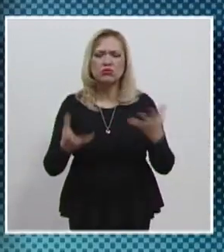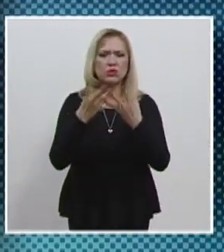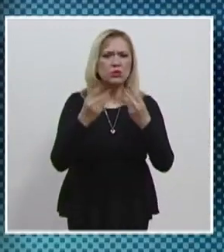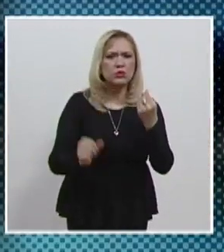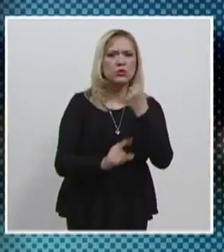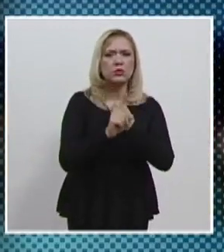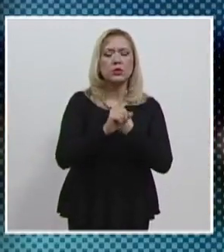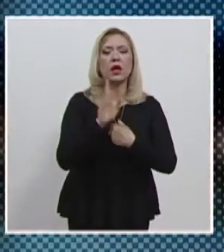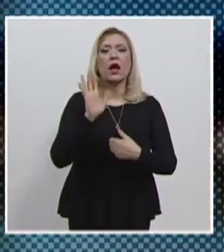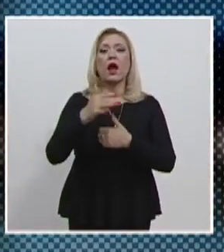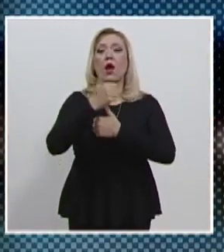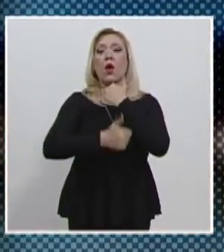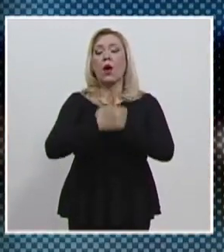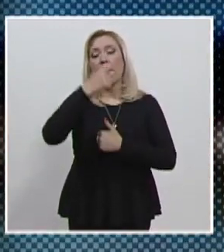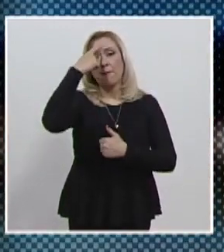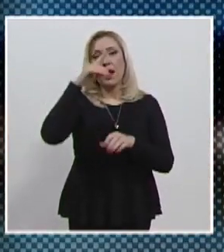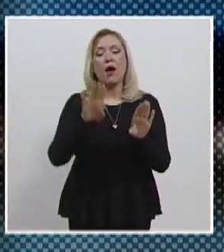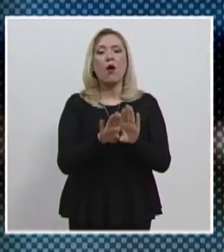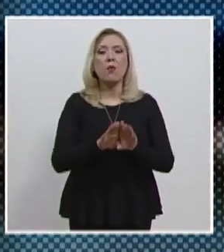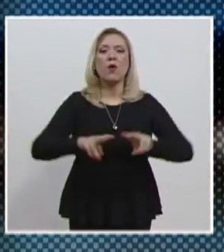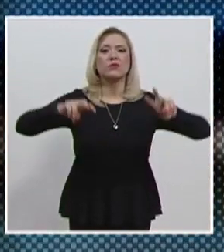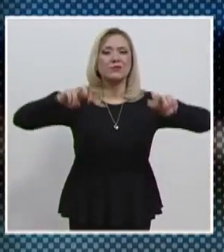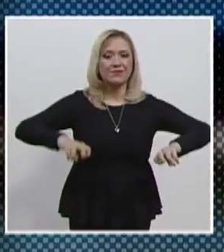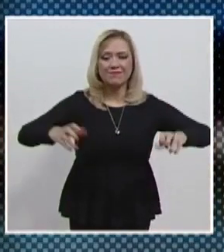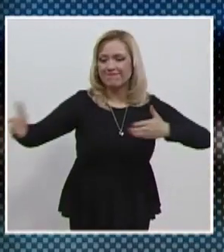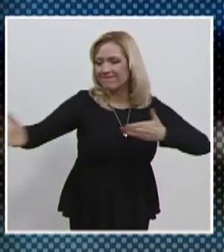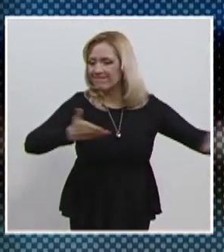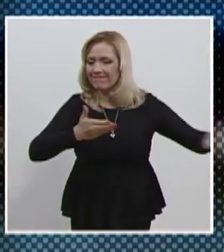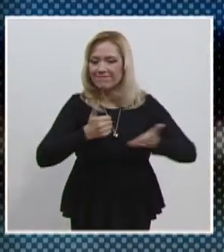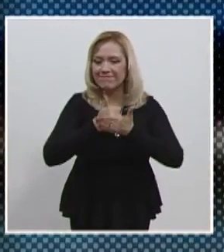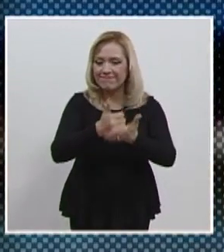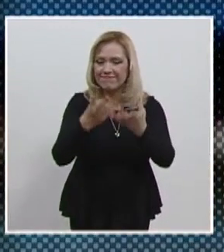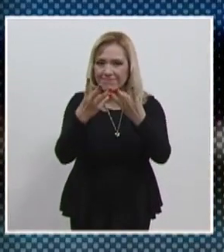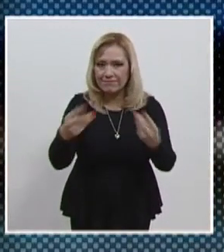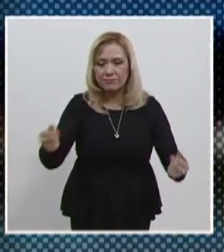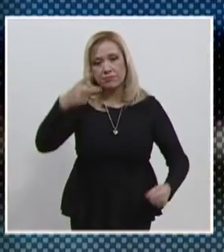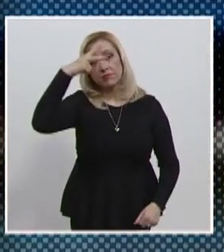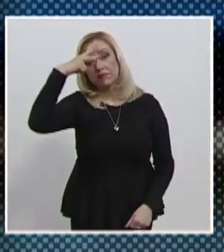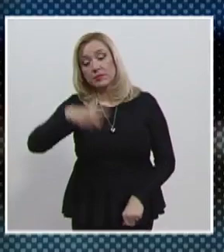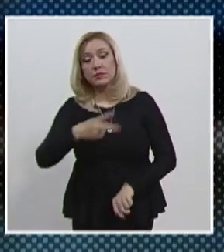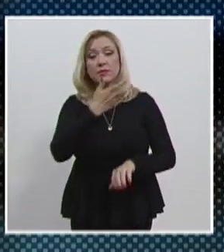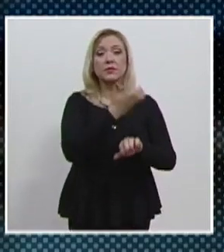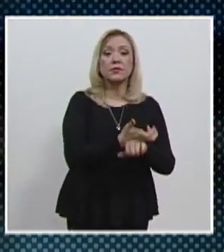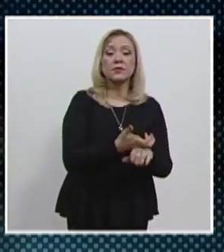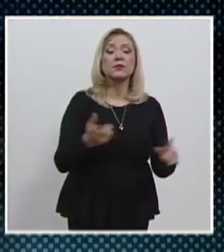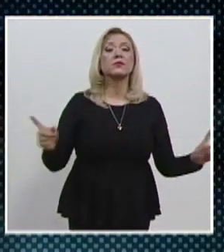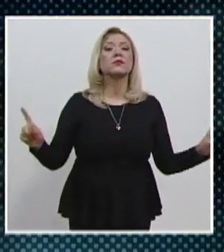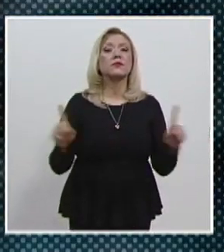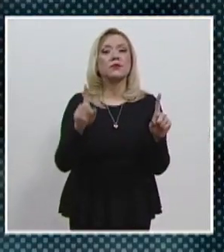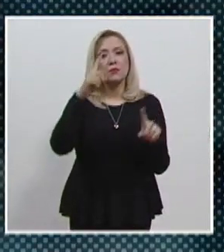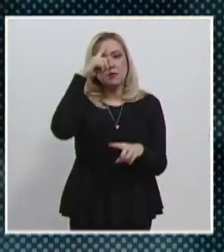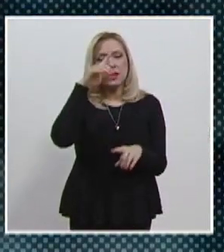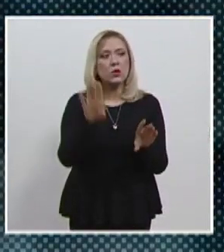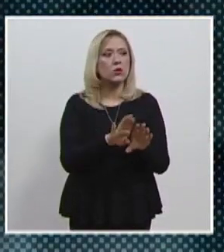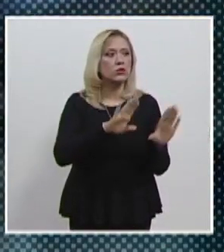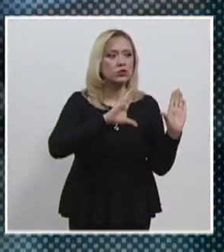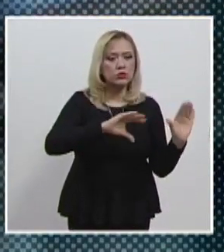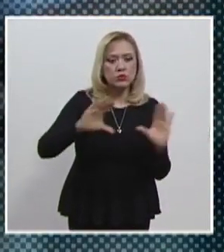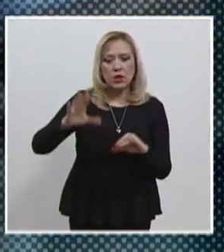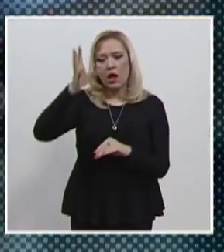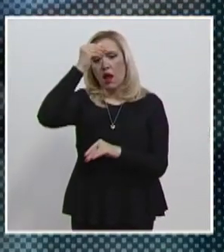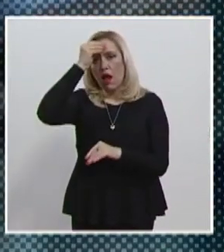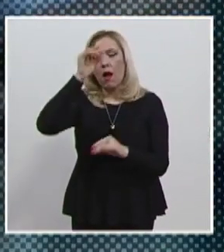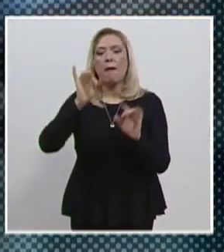intramuros de mediación organizado por universidades de México y Estados Unidos para promover habilidades de los mecanismos